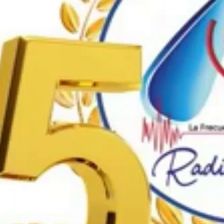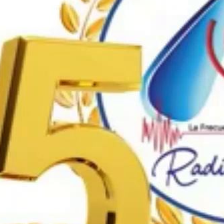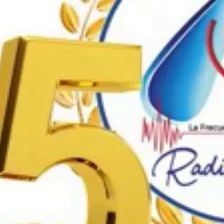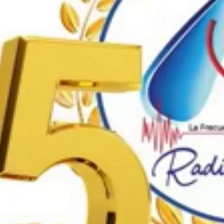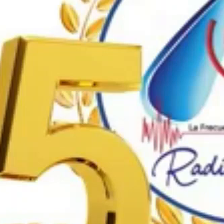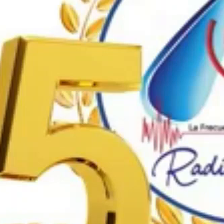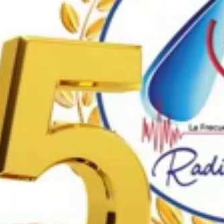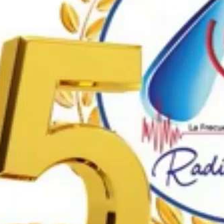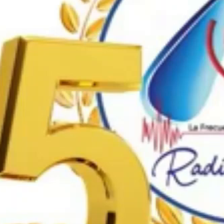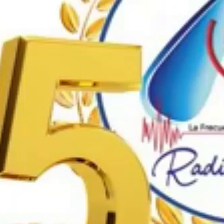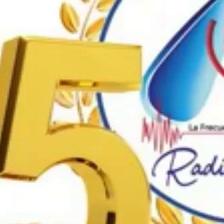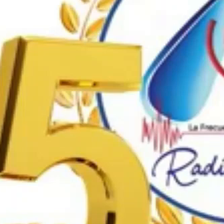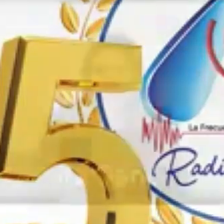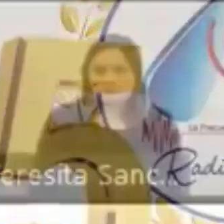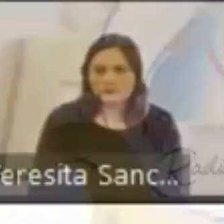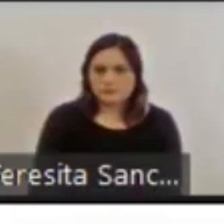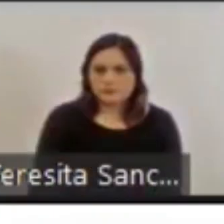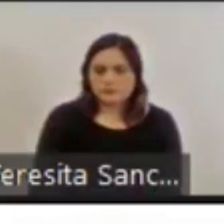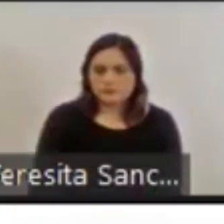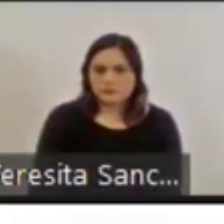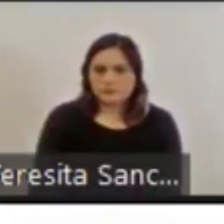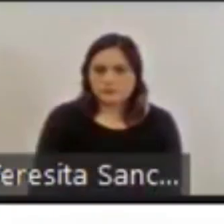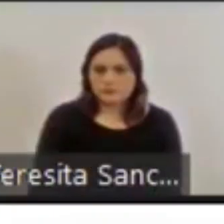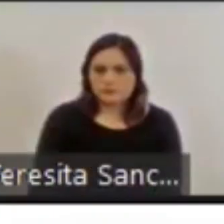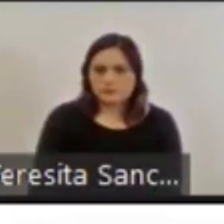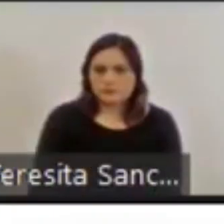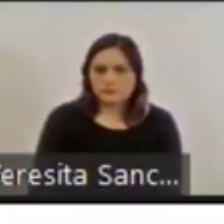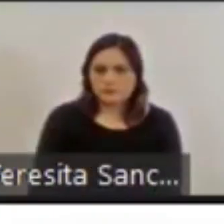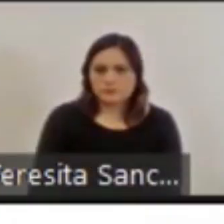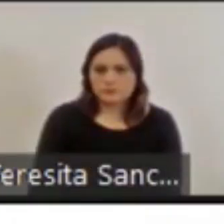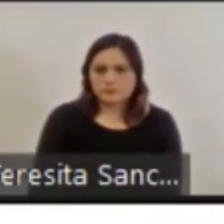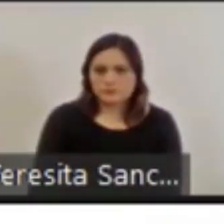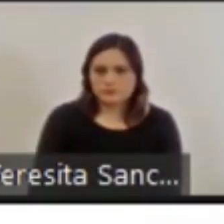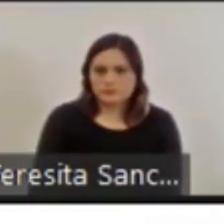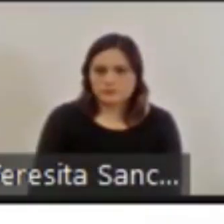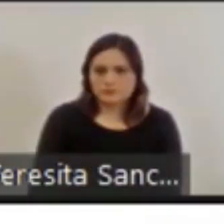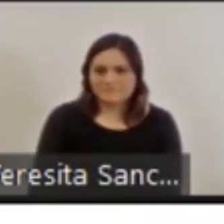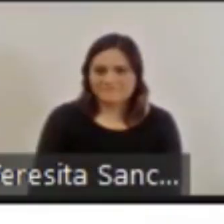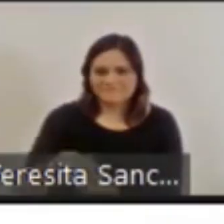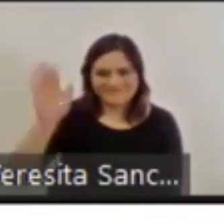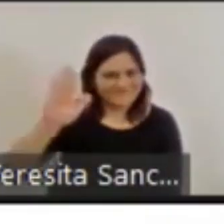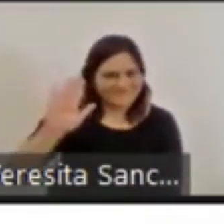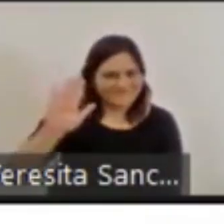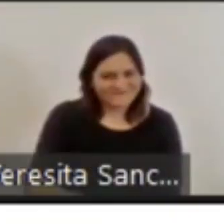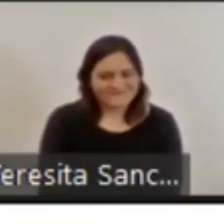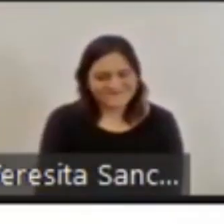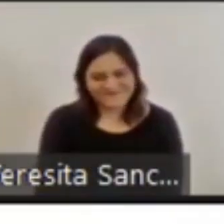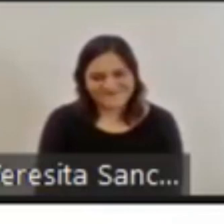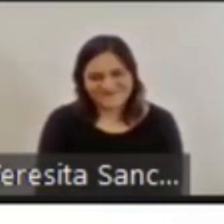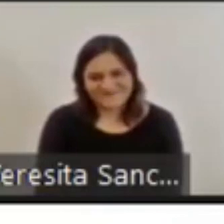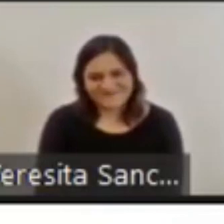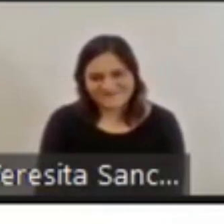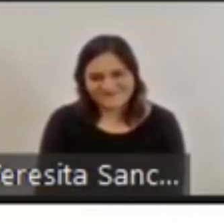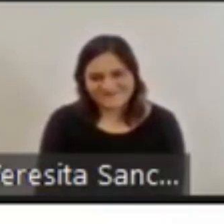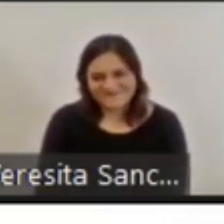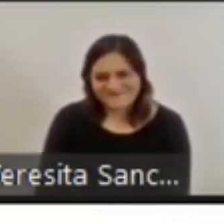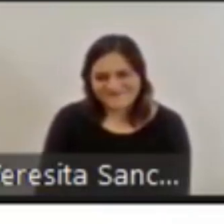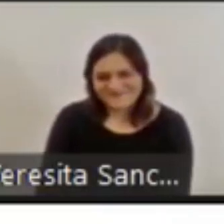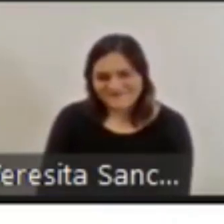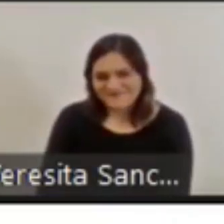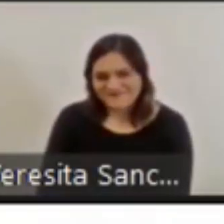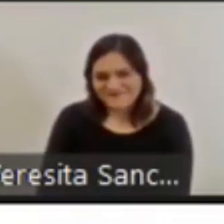cuadro con la chica con Teresita, perdón, Teresita, no había visto tu nombre, con Teresita para yo poderte